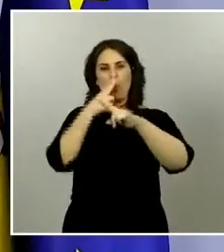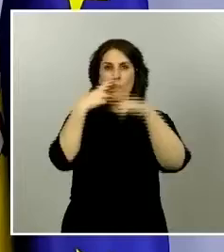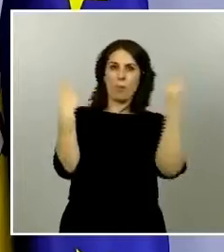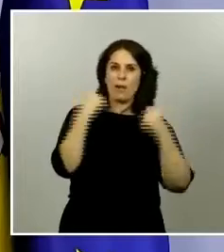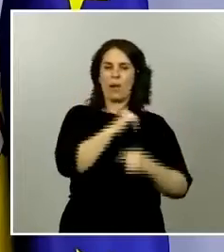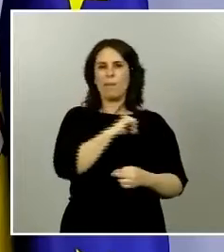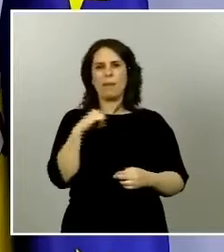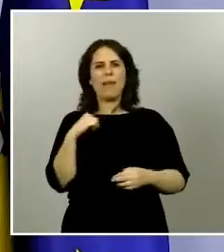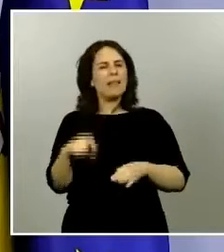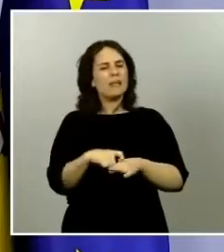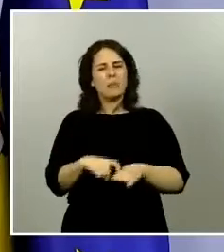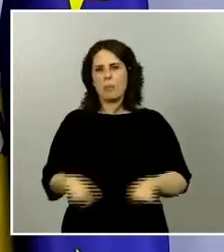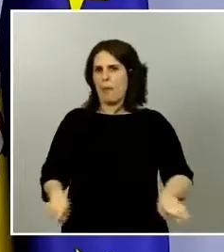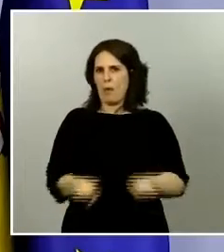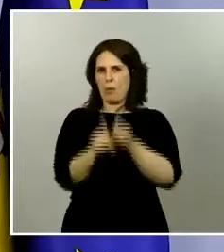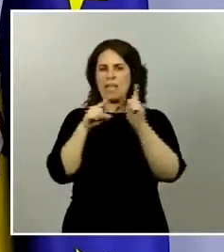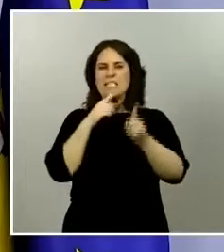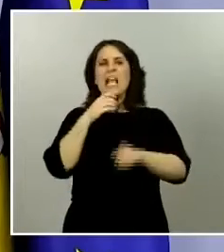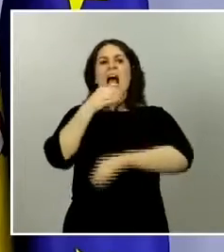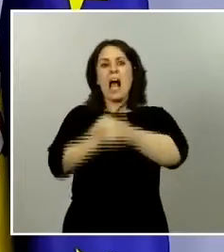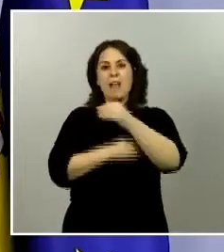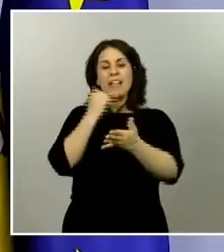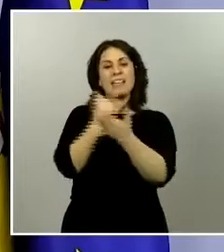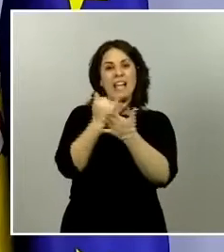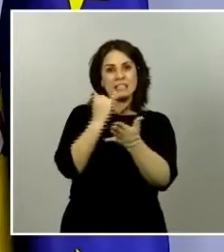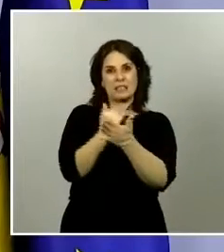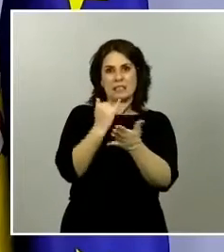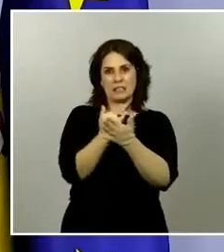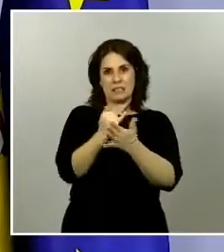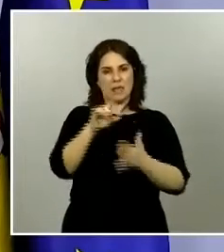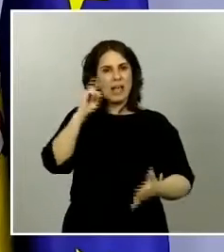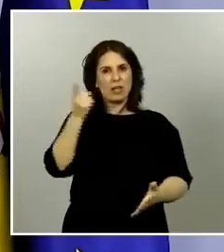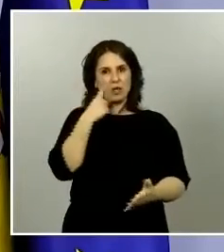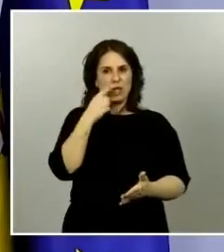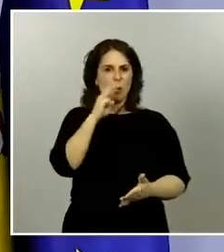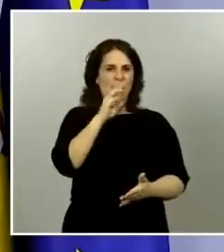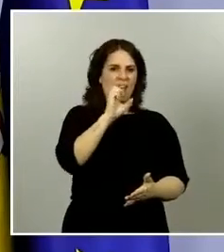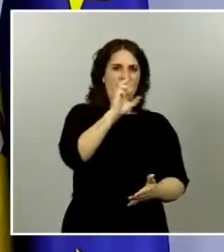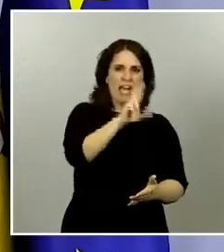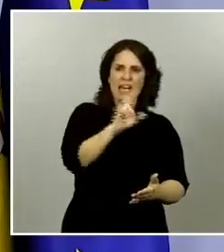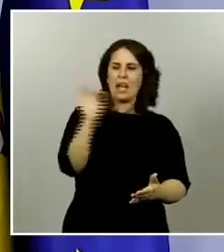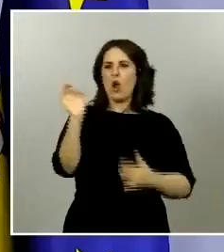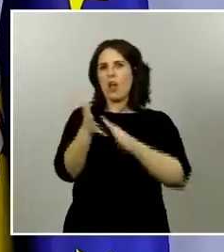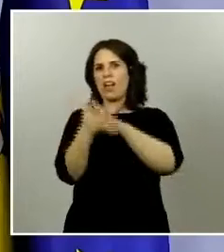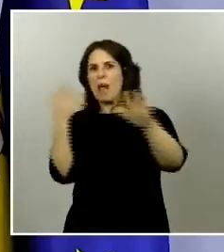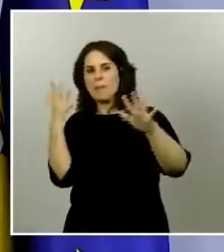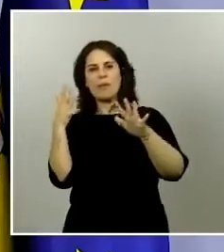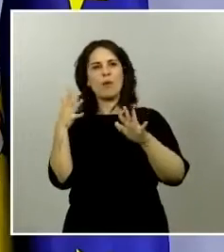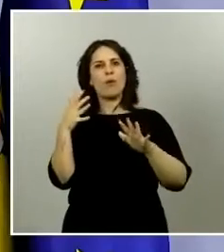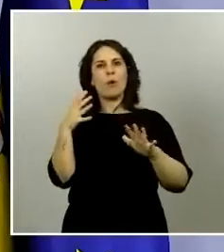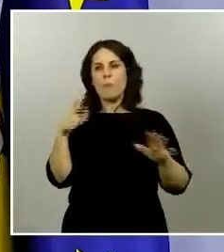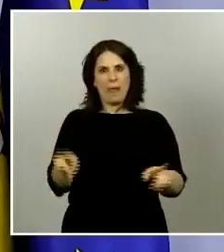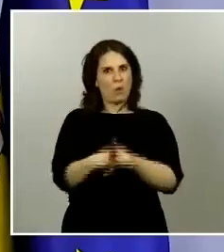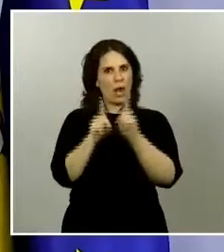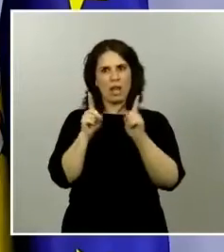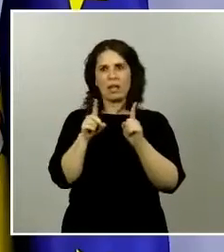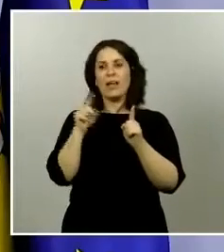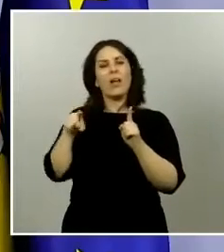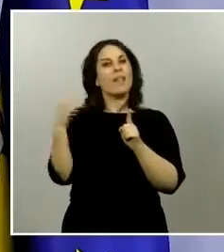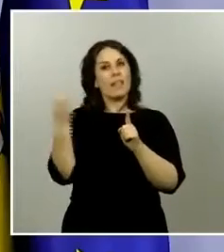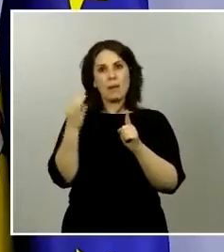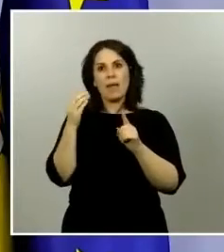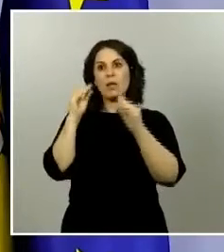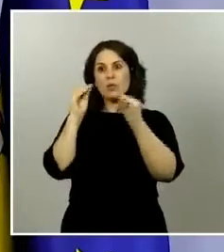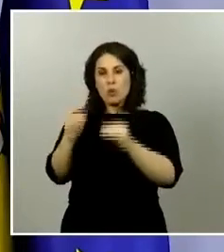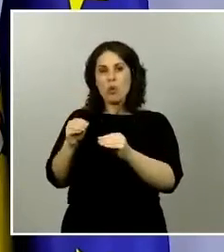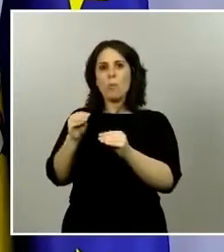fecha exacta, que indica que toda organización pública o privada de cualquier tipo que realice test de diagnóstico, bien sea en test de diagnóstico PCR, bien sea en